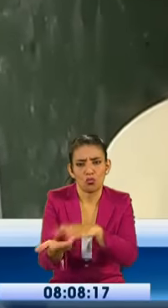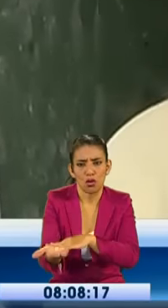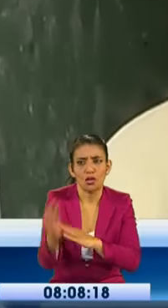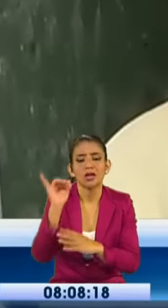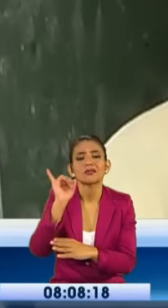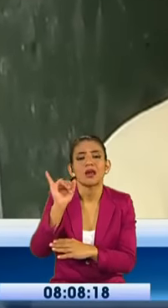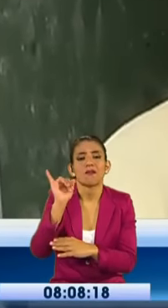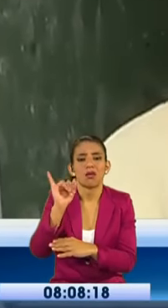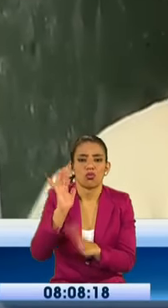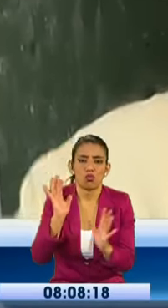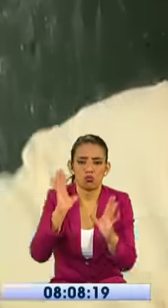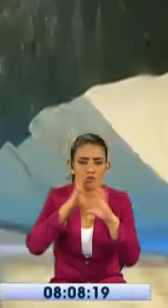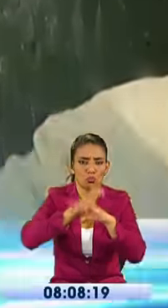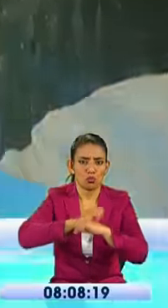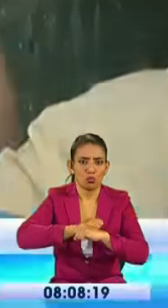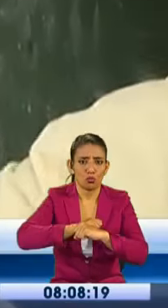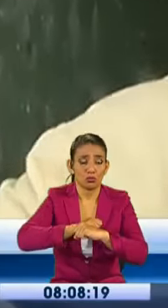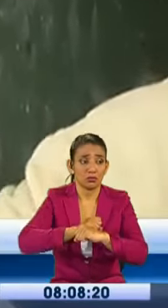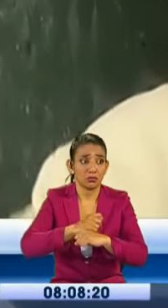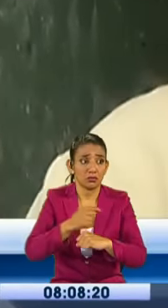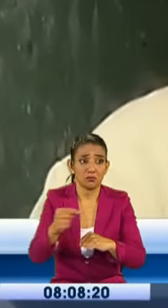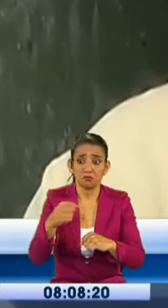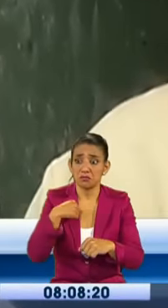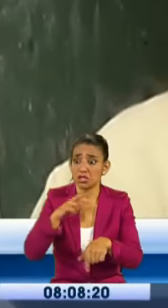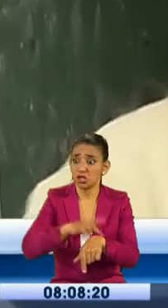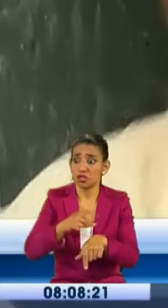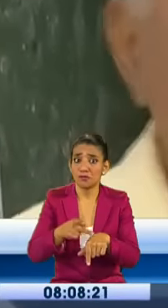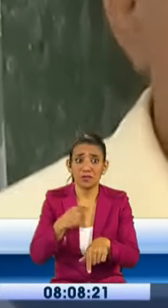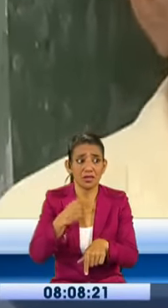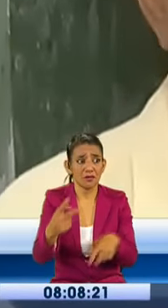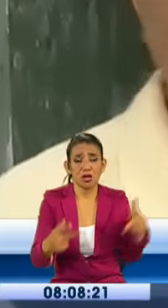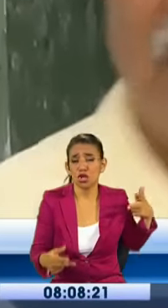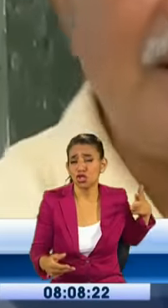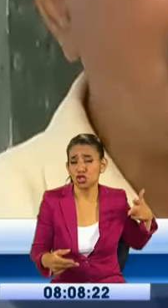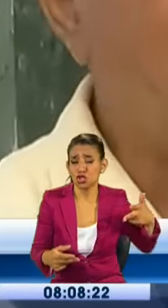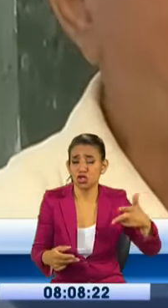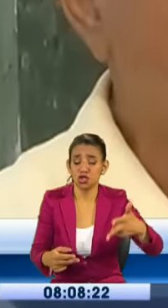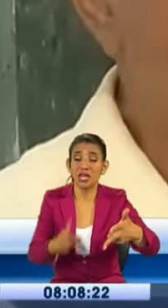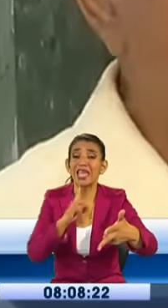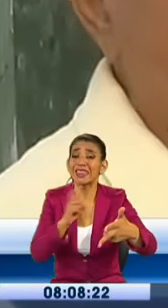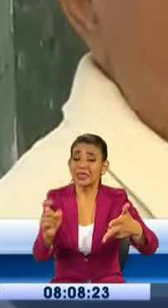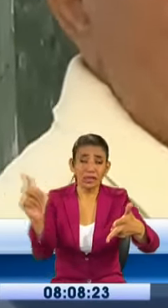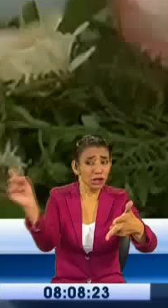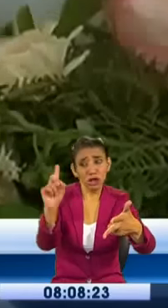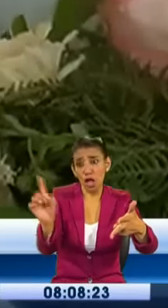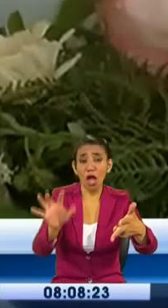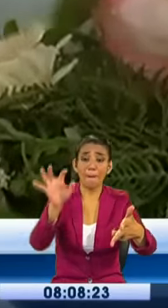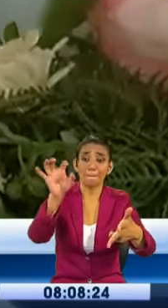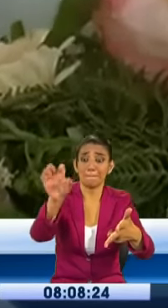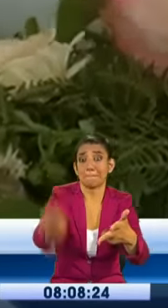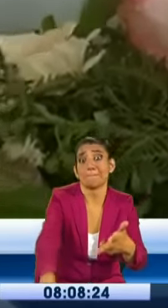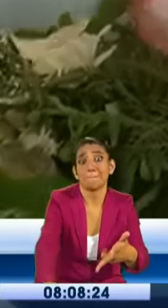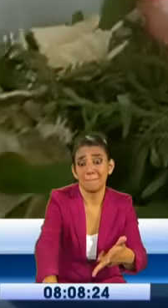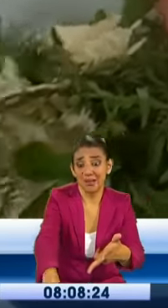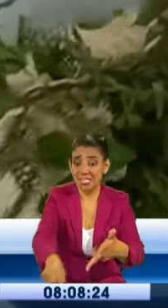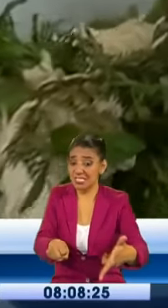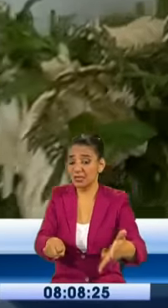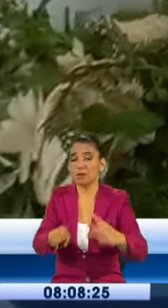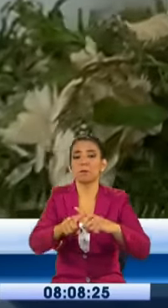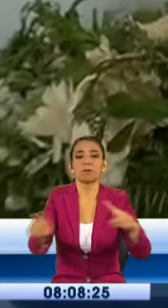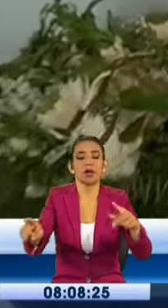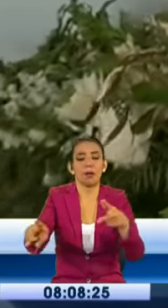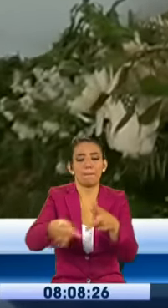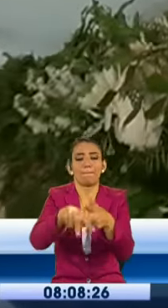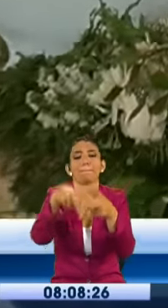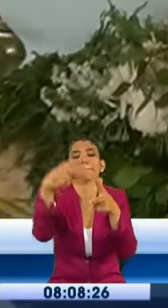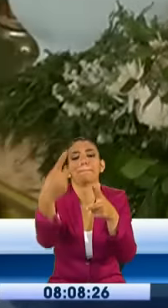mi sobrina se alcanza a ver que venía un carro flechado y le dice, no tía, y la coge de la mano y ese carro viene, se la arranca de la mano y ahí